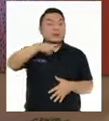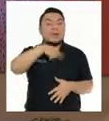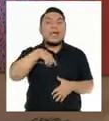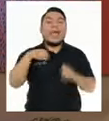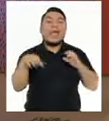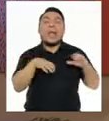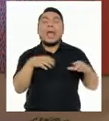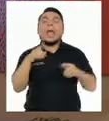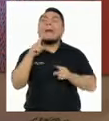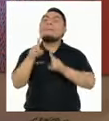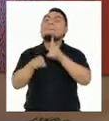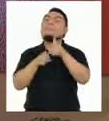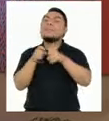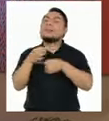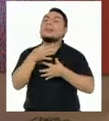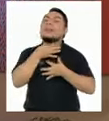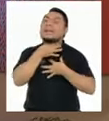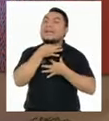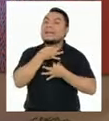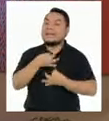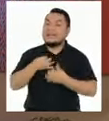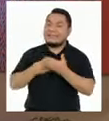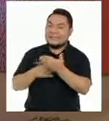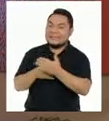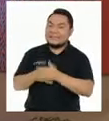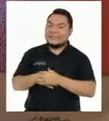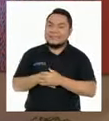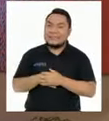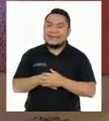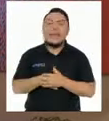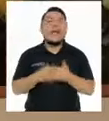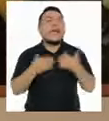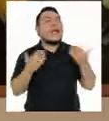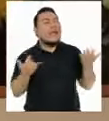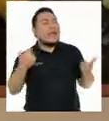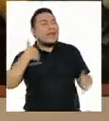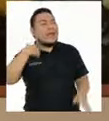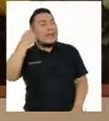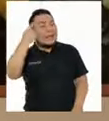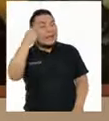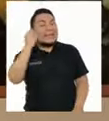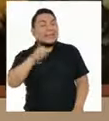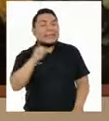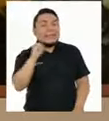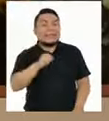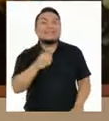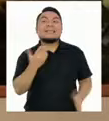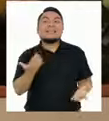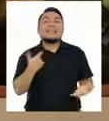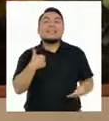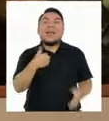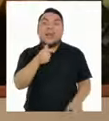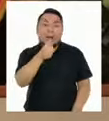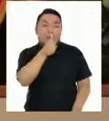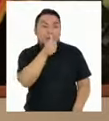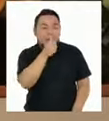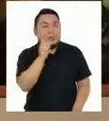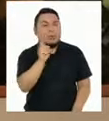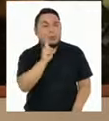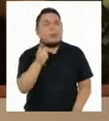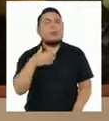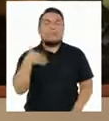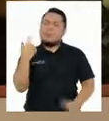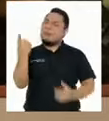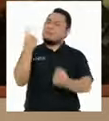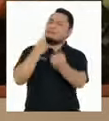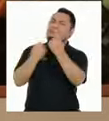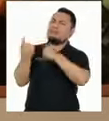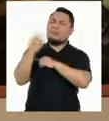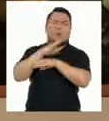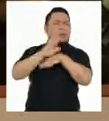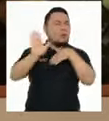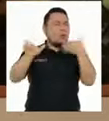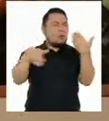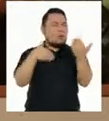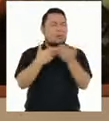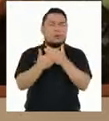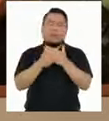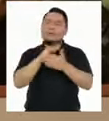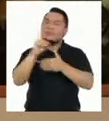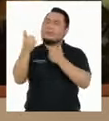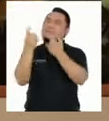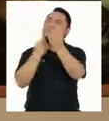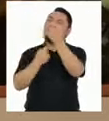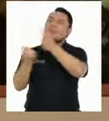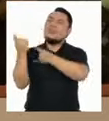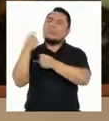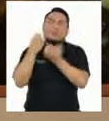preguntas muy interesantes. Pues ya soy un títere de media sin secretos. Pueden preguntarme todo